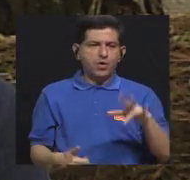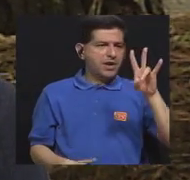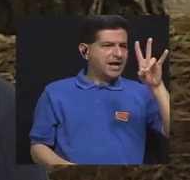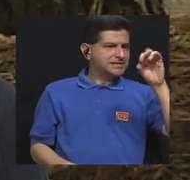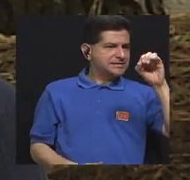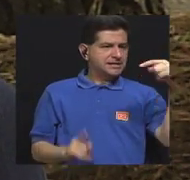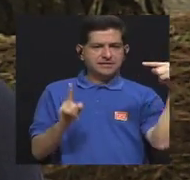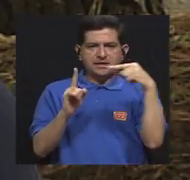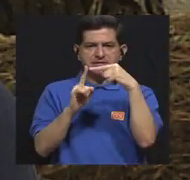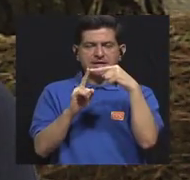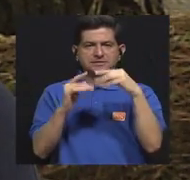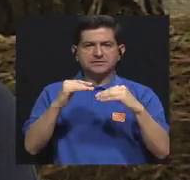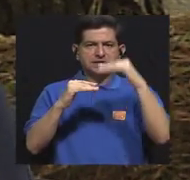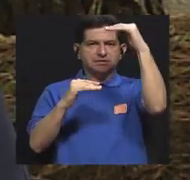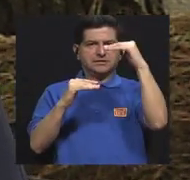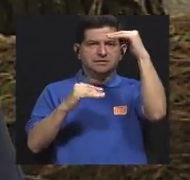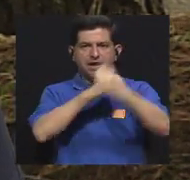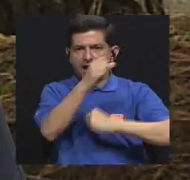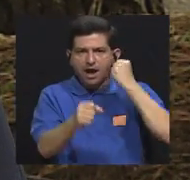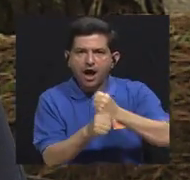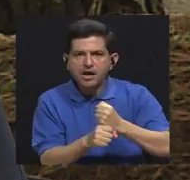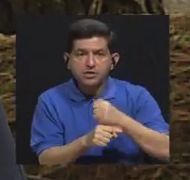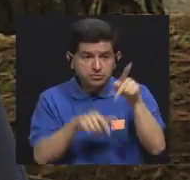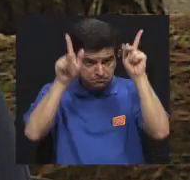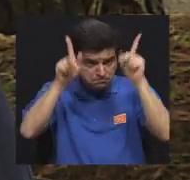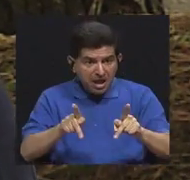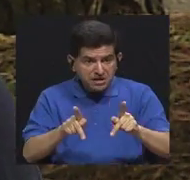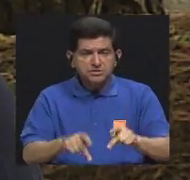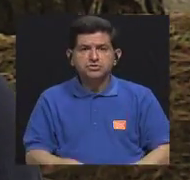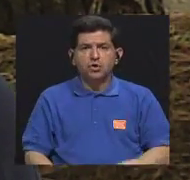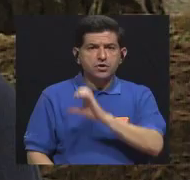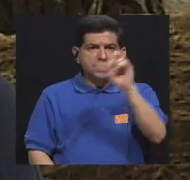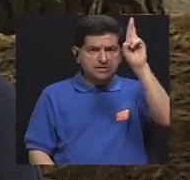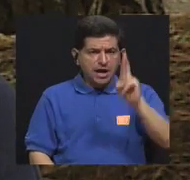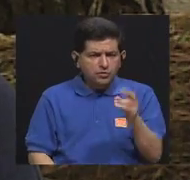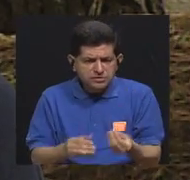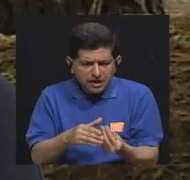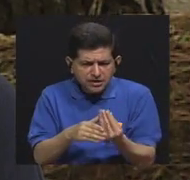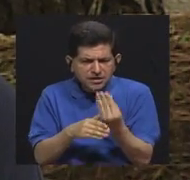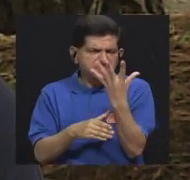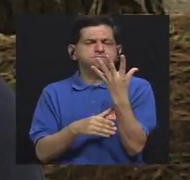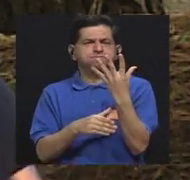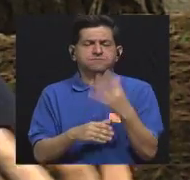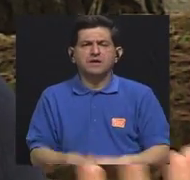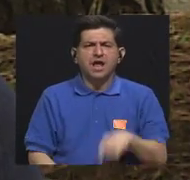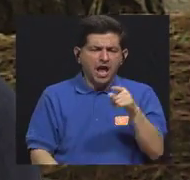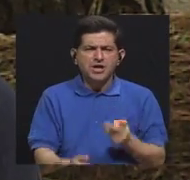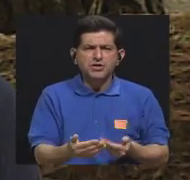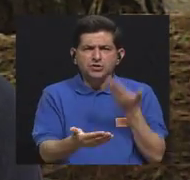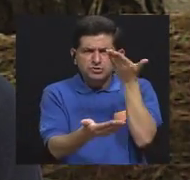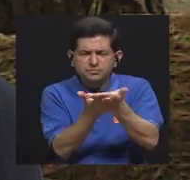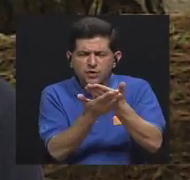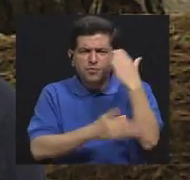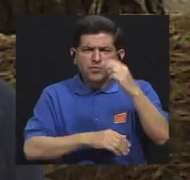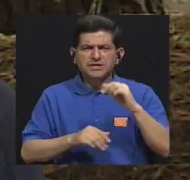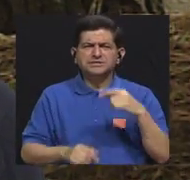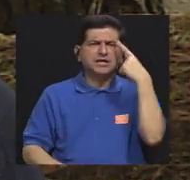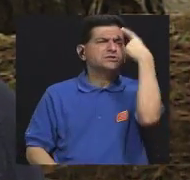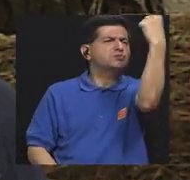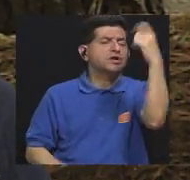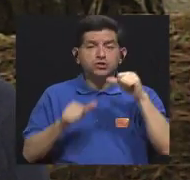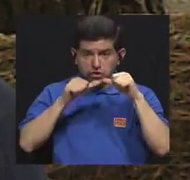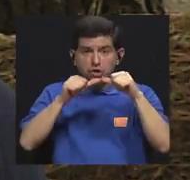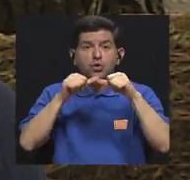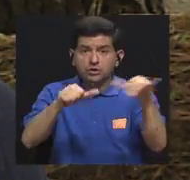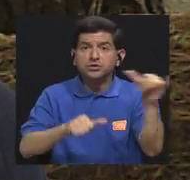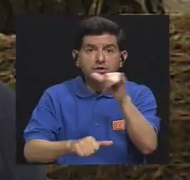momento están entre los 70 y más años. O sea, esos son los que han hecho que germine Costa Rica. O sea, se propusieron sueños y muchas